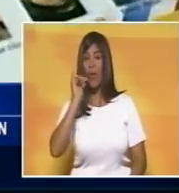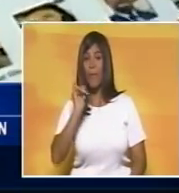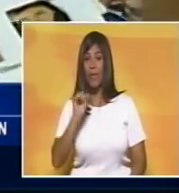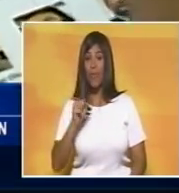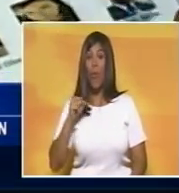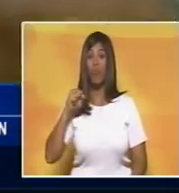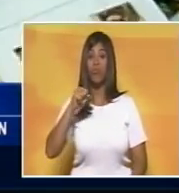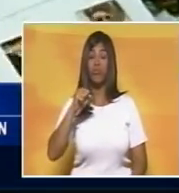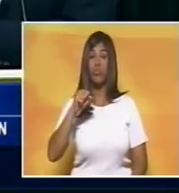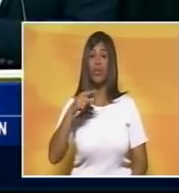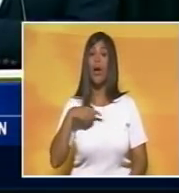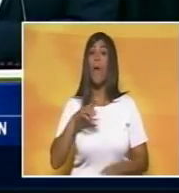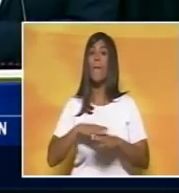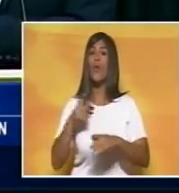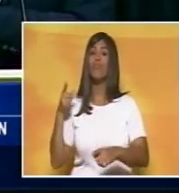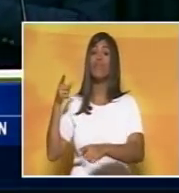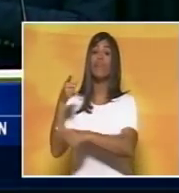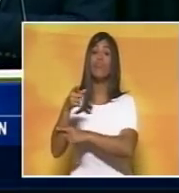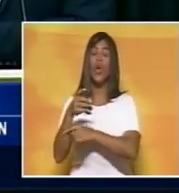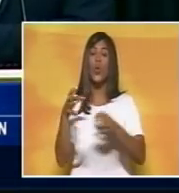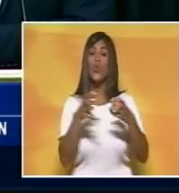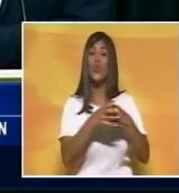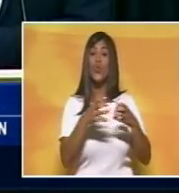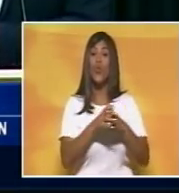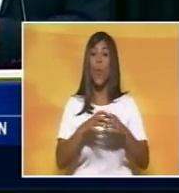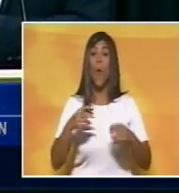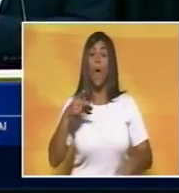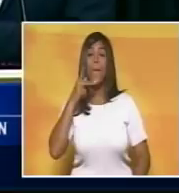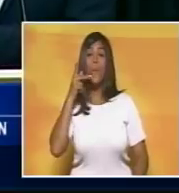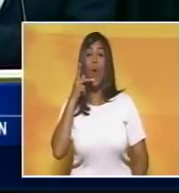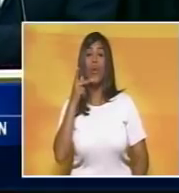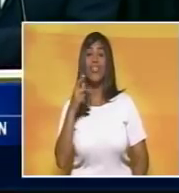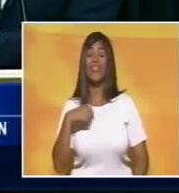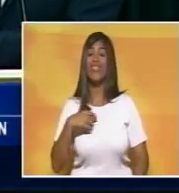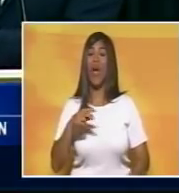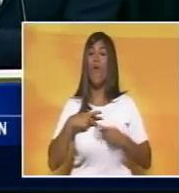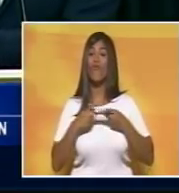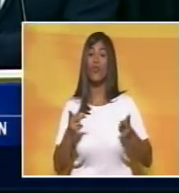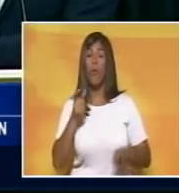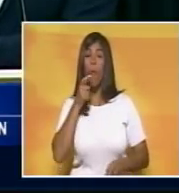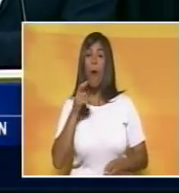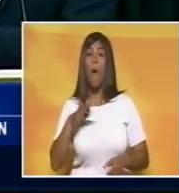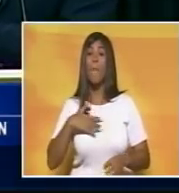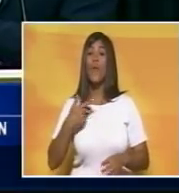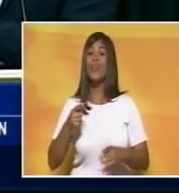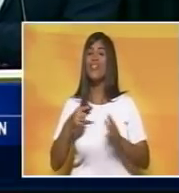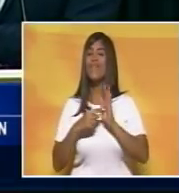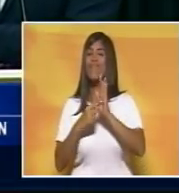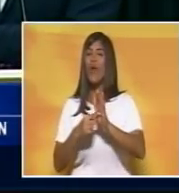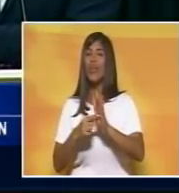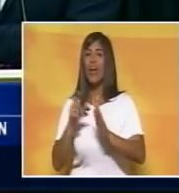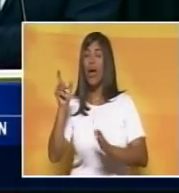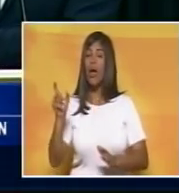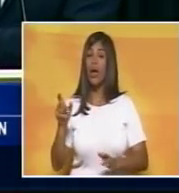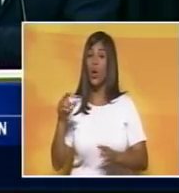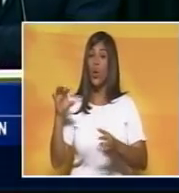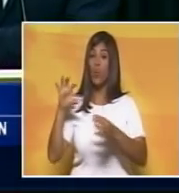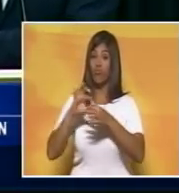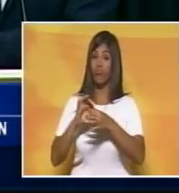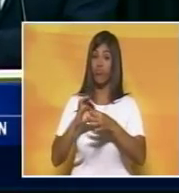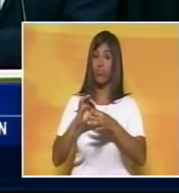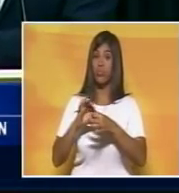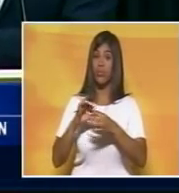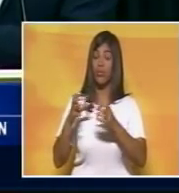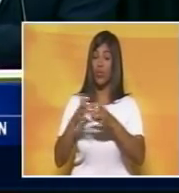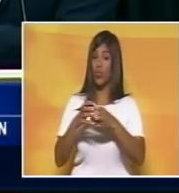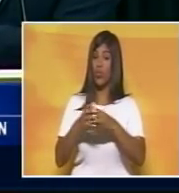pescozón le fue mandado a dar por la gente de Voluntad Popular, porque necesitaban de algún modo hacer público que Olivares ya no pertenecía